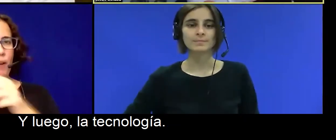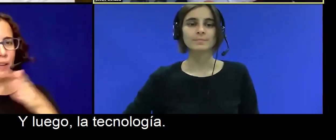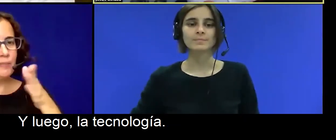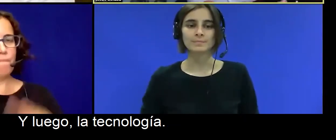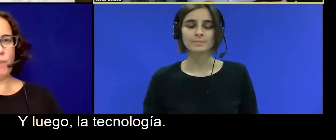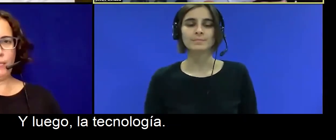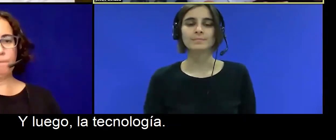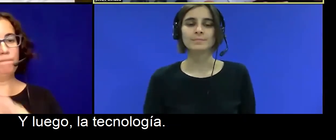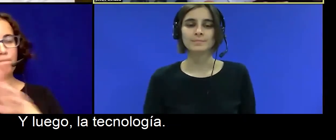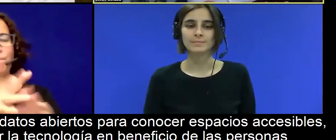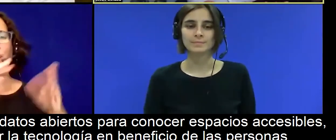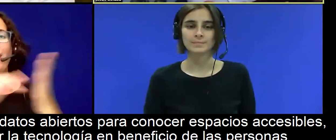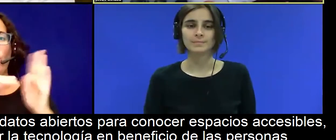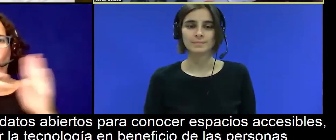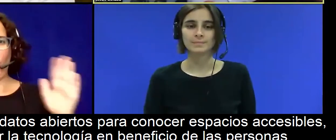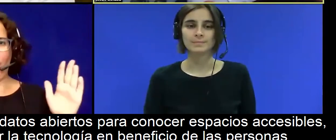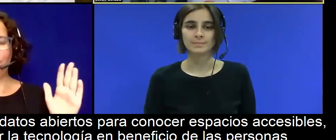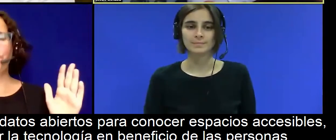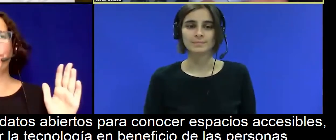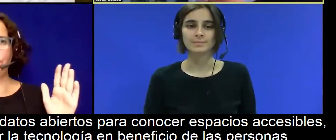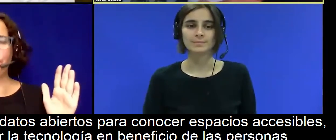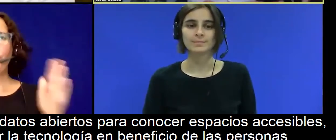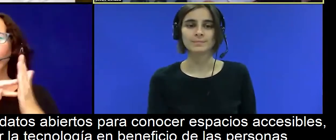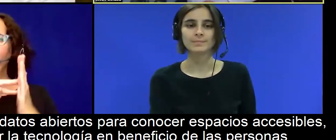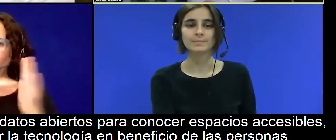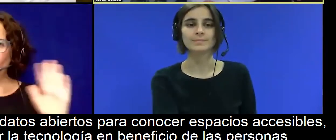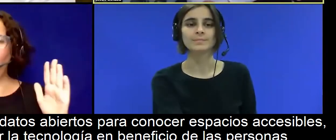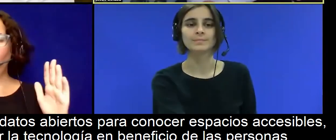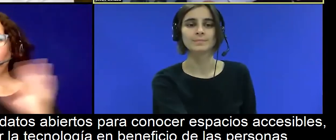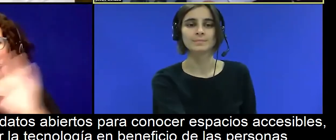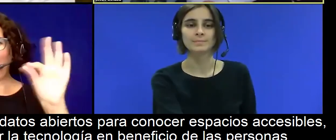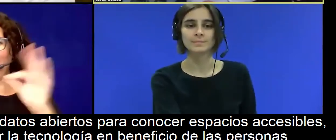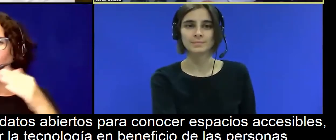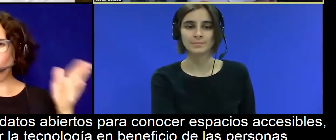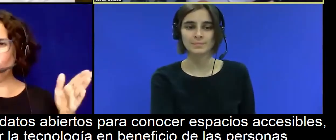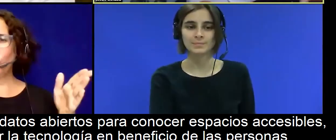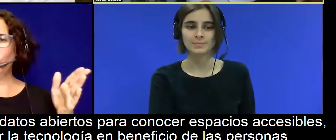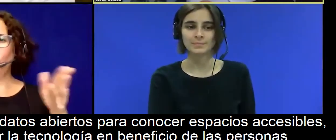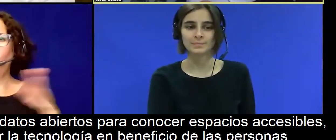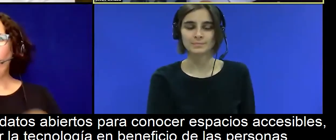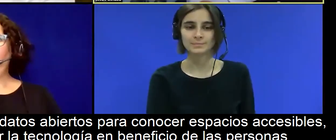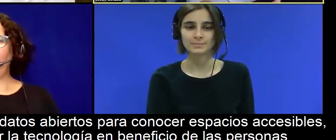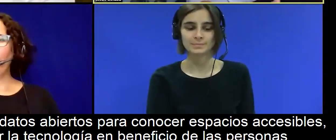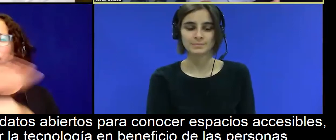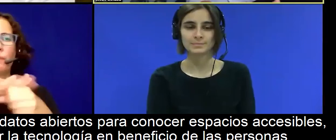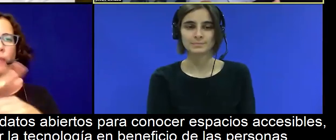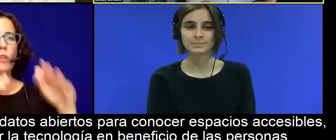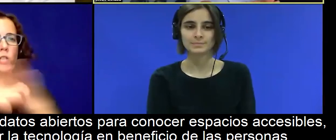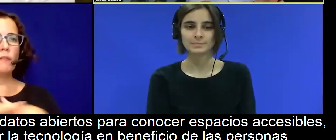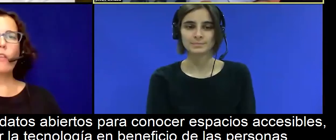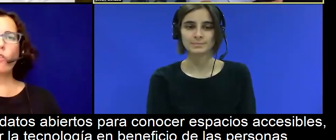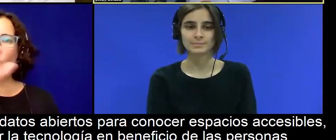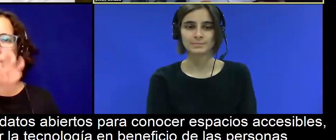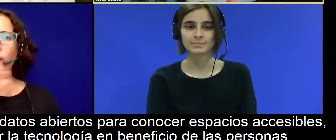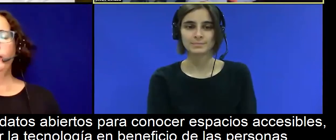tecnología. Ahora citabas el Open Data, los datos abiertos para conocer espacios accesibles, y es verdad que hay que